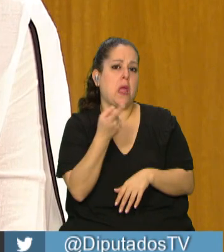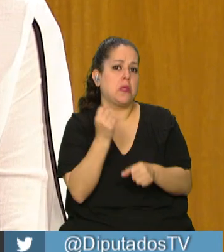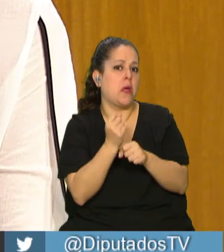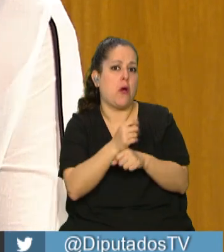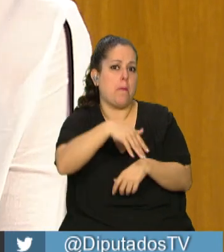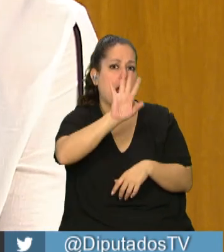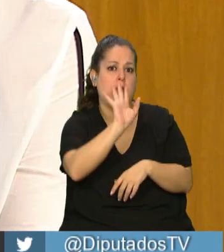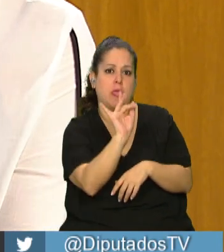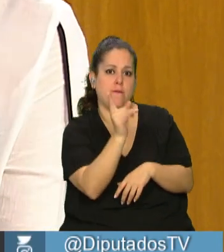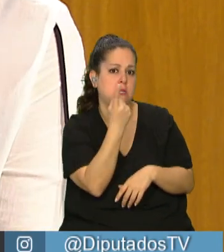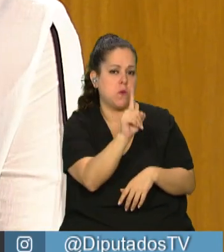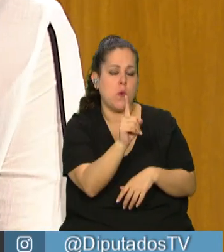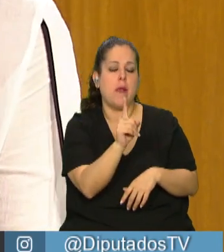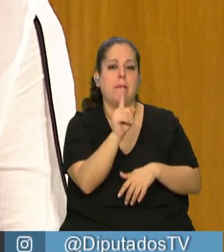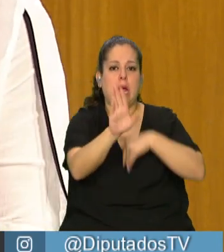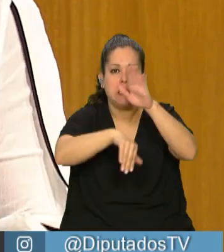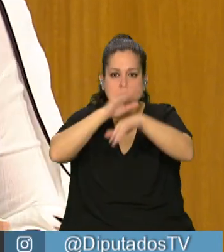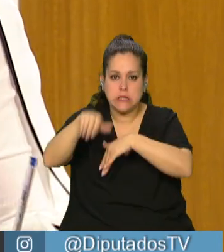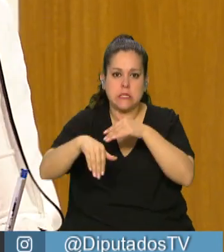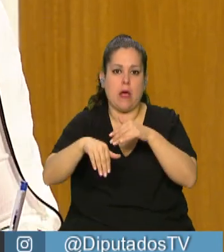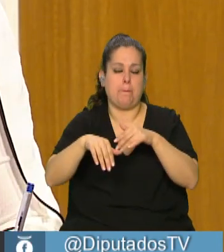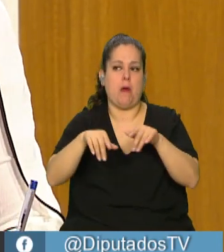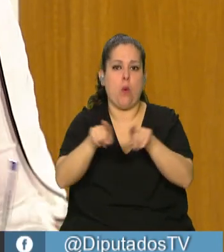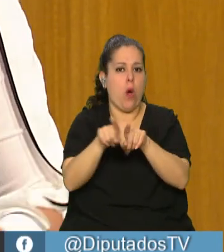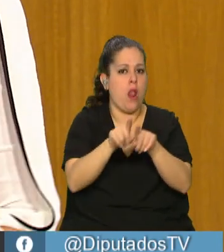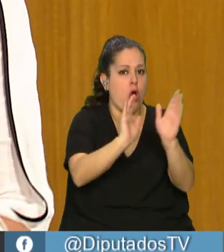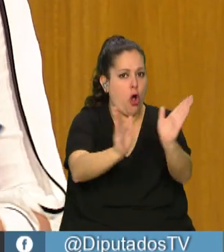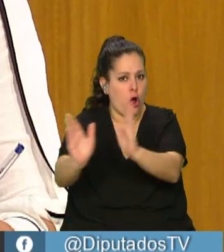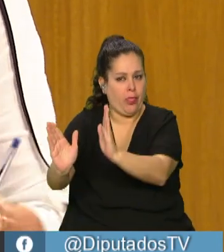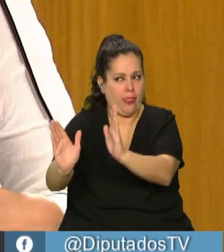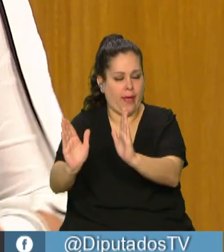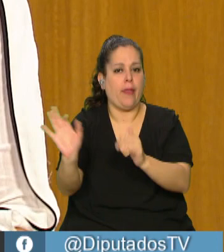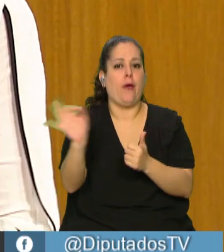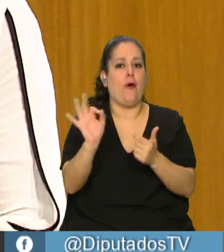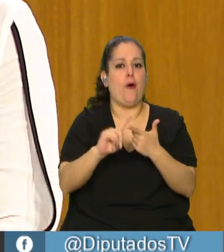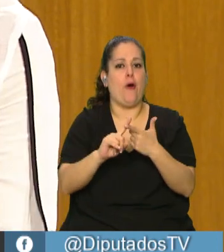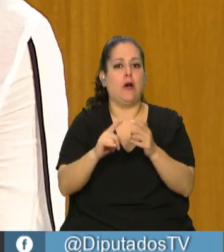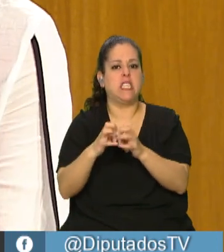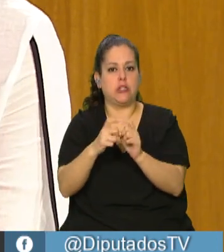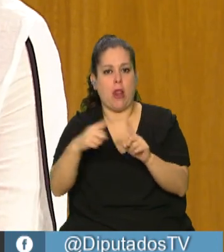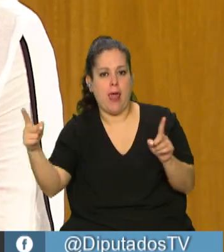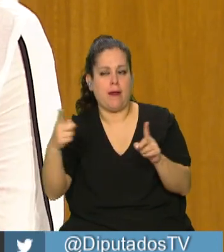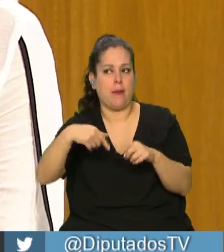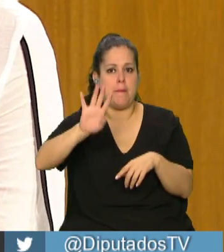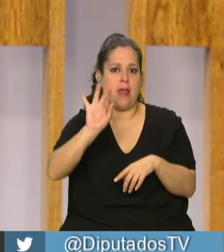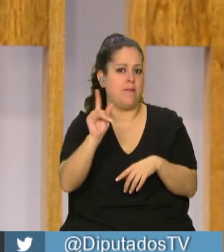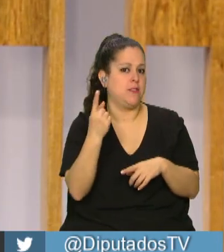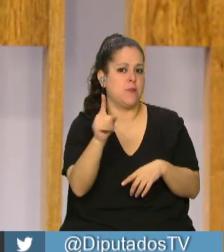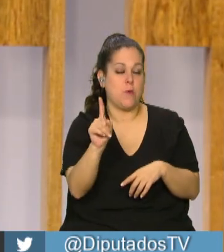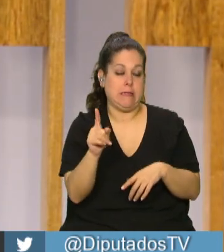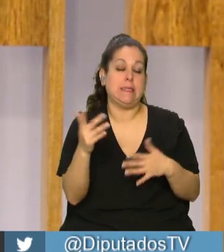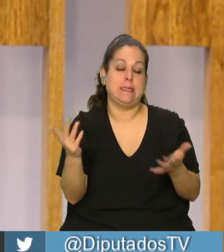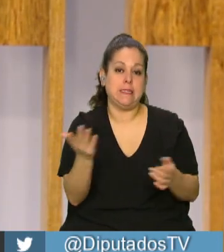recinto? ¿Llamar al orden a los diputados? ¿Cerrar la sesión larga? ¿Cuál te parece a vos que es lo más complejo? Bueno, llamar al orden se hace